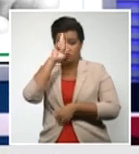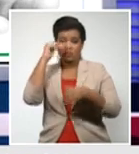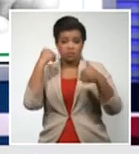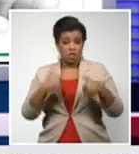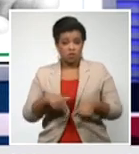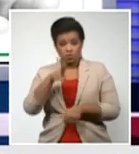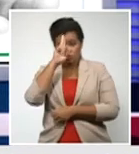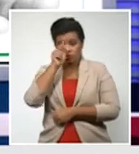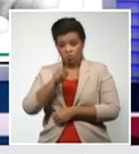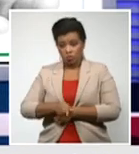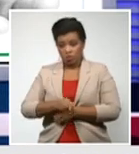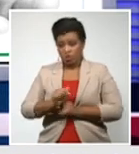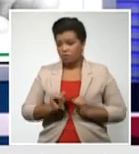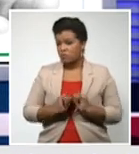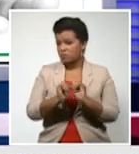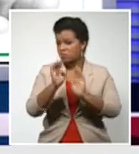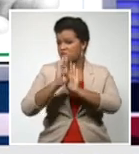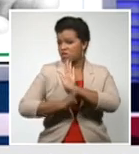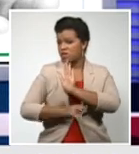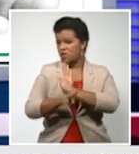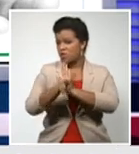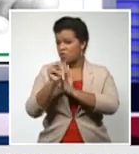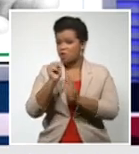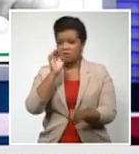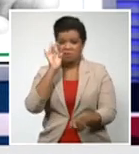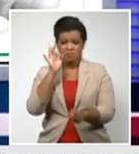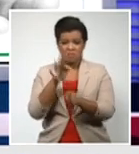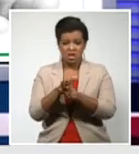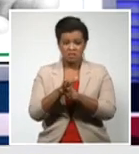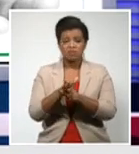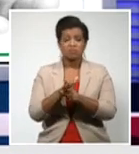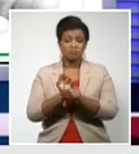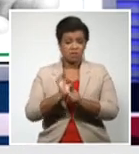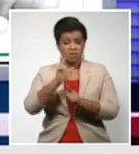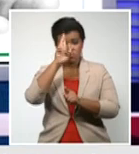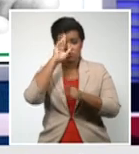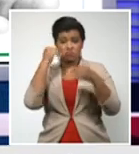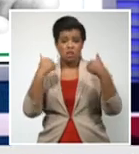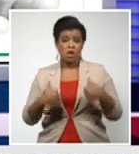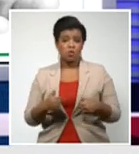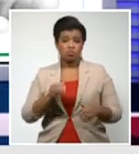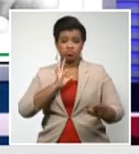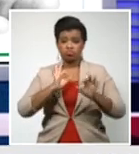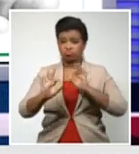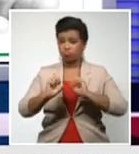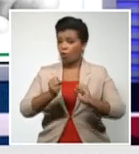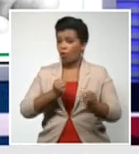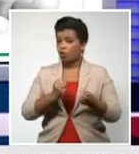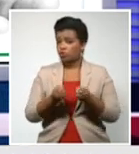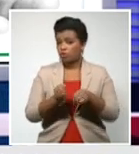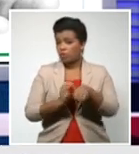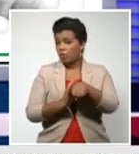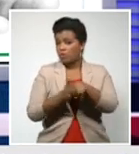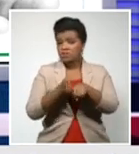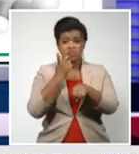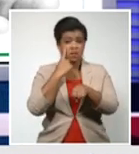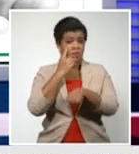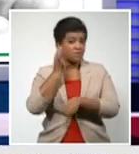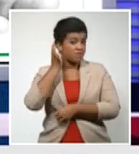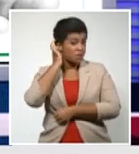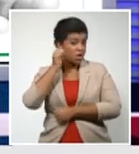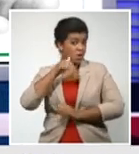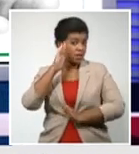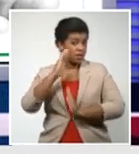grupo de medidas que se aplicarán desde el punto de vista epidemiológico para el control de la enfermedad y sigue siendo febrero, así lo decían